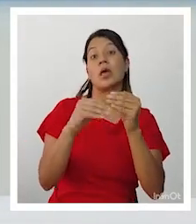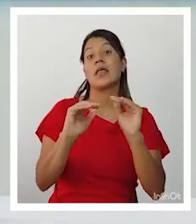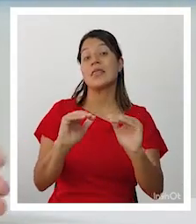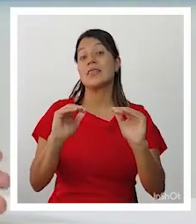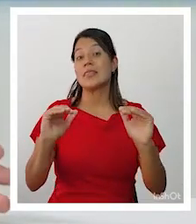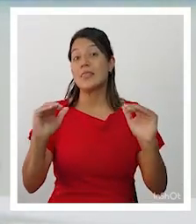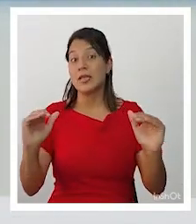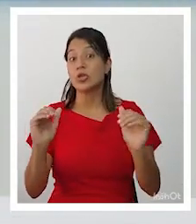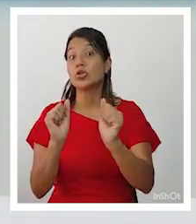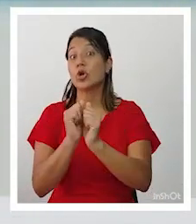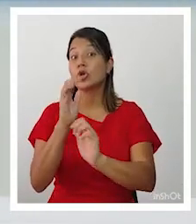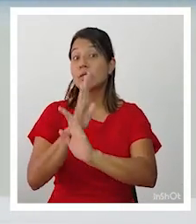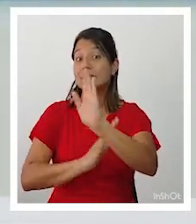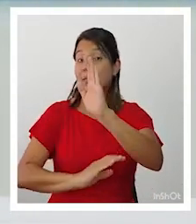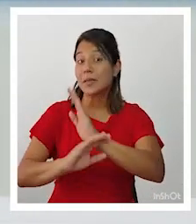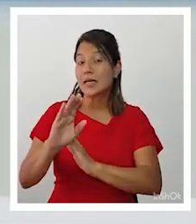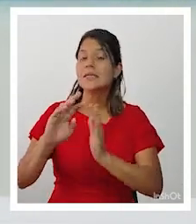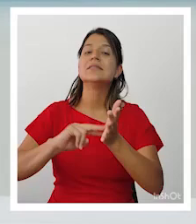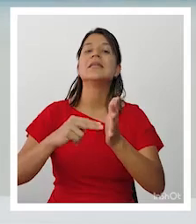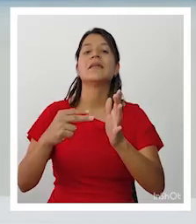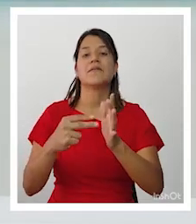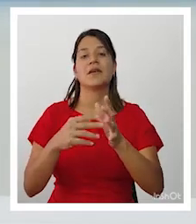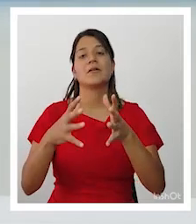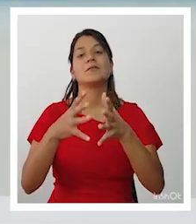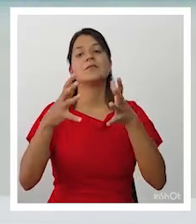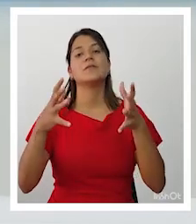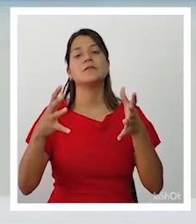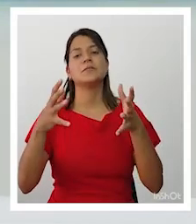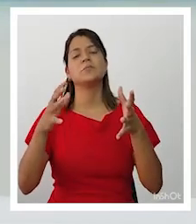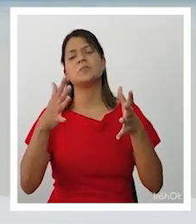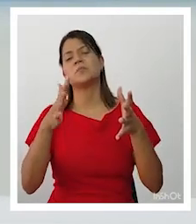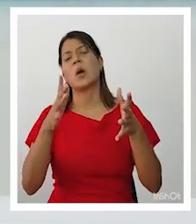situación de discapacidad, estamos hablando que en Costa Rica hay alrededor de